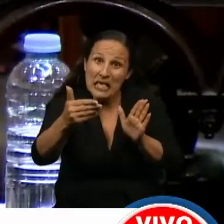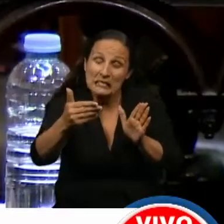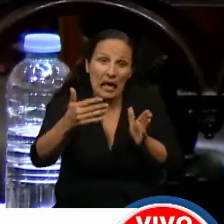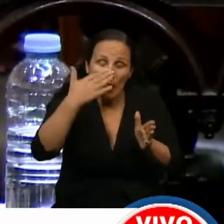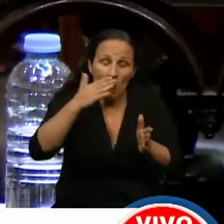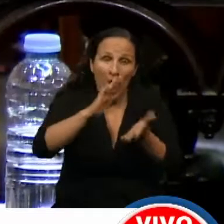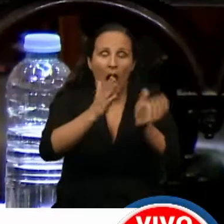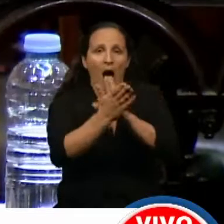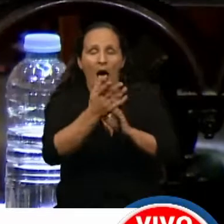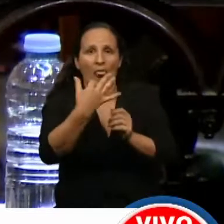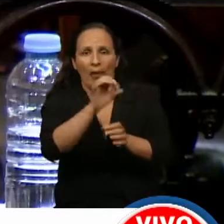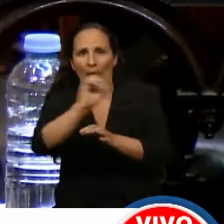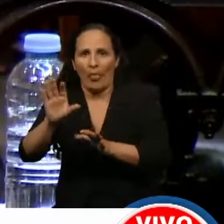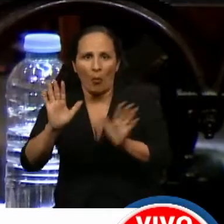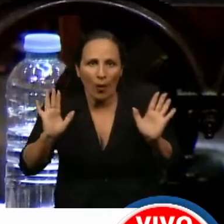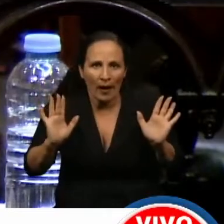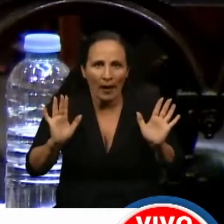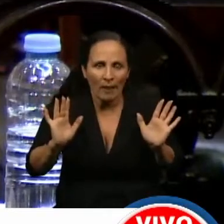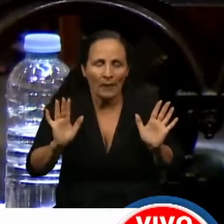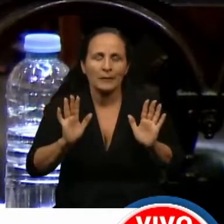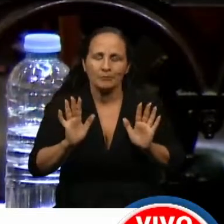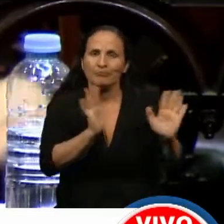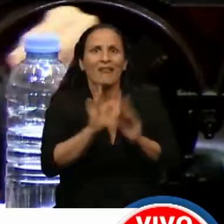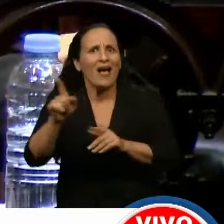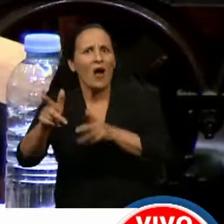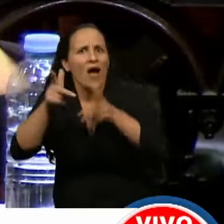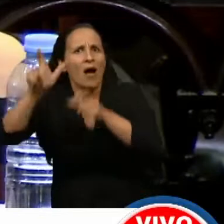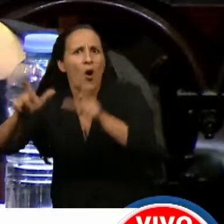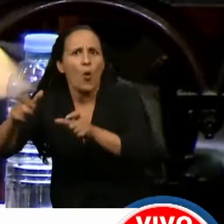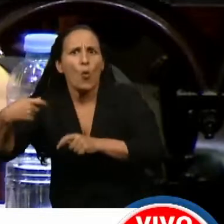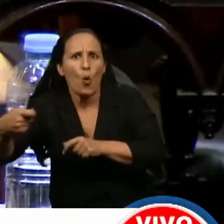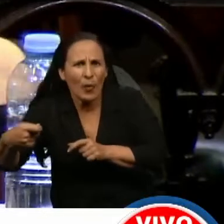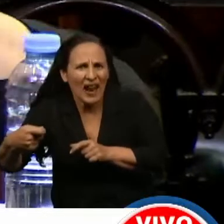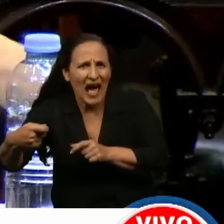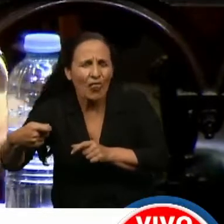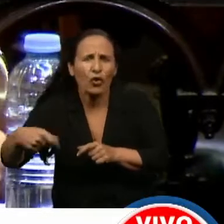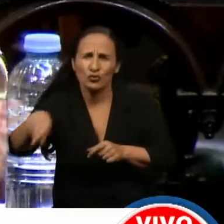Y realmente, cuando hablan de los jubilados, ¿alguien